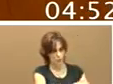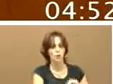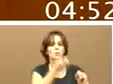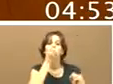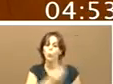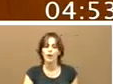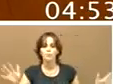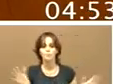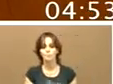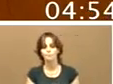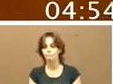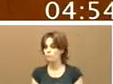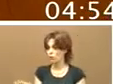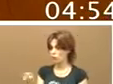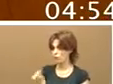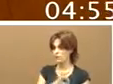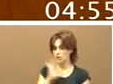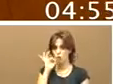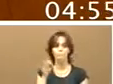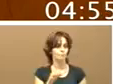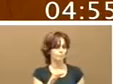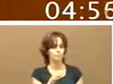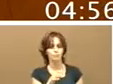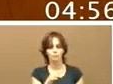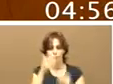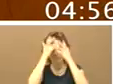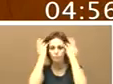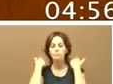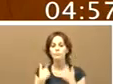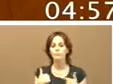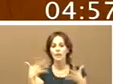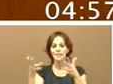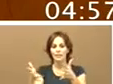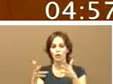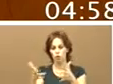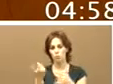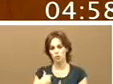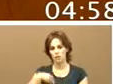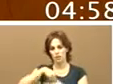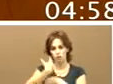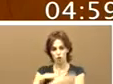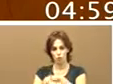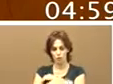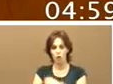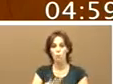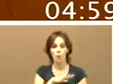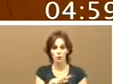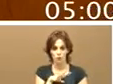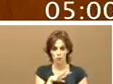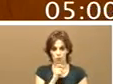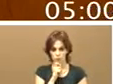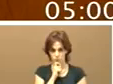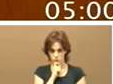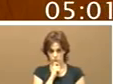pues muy bien les recomiendo de verdad desde el Gobierno que por el bien de